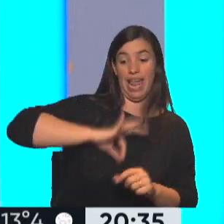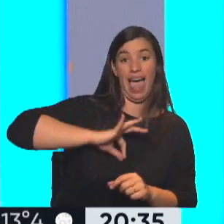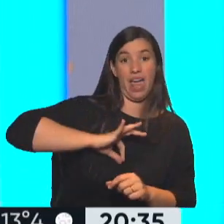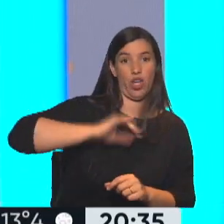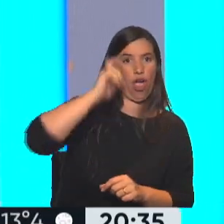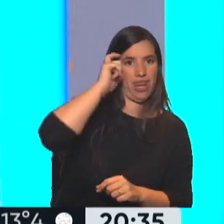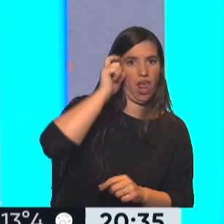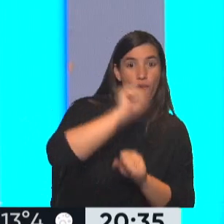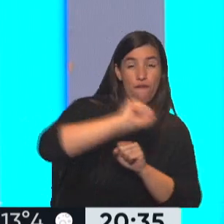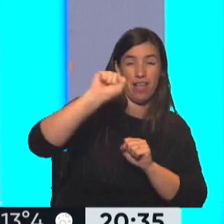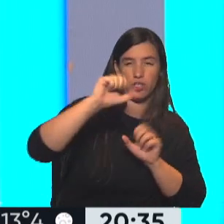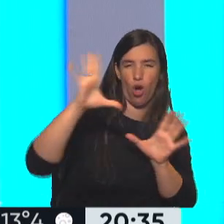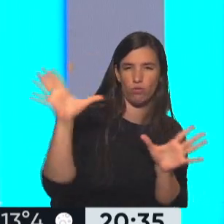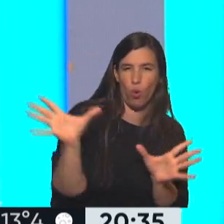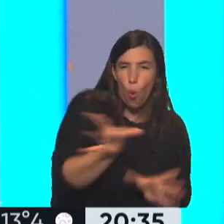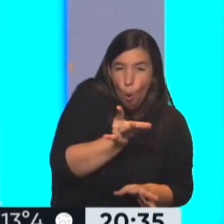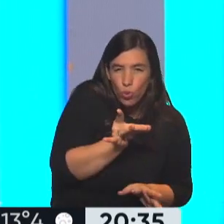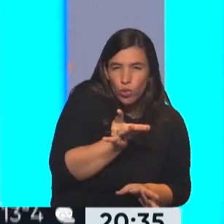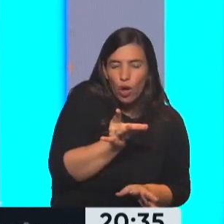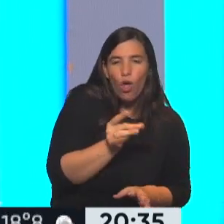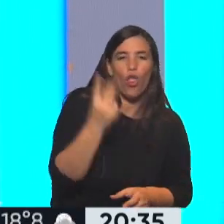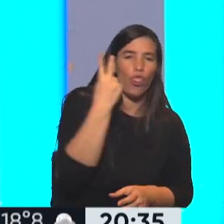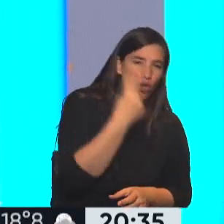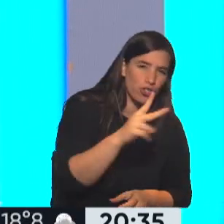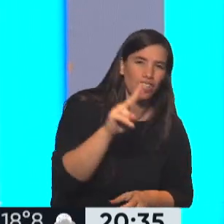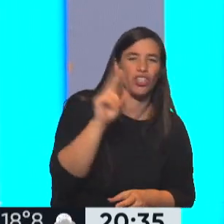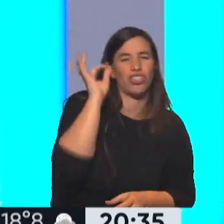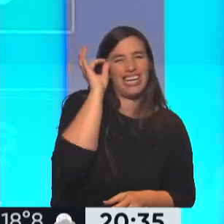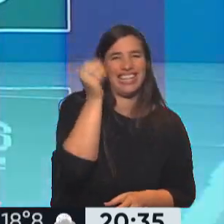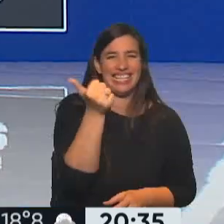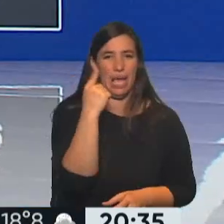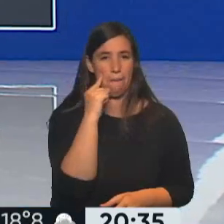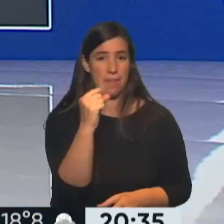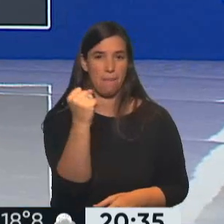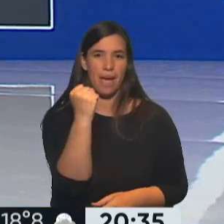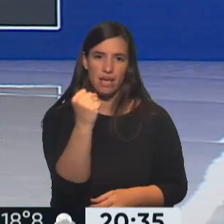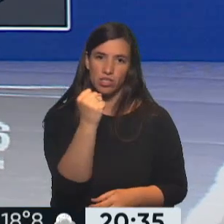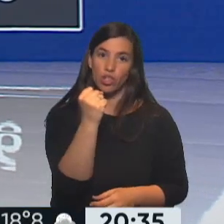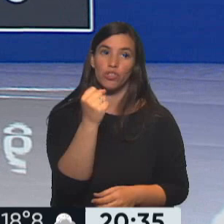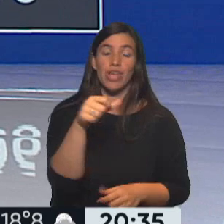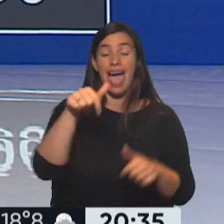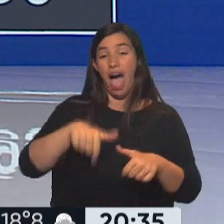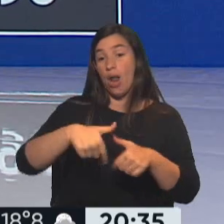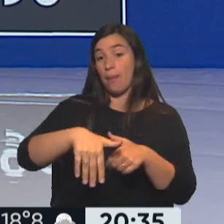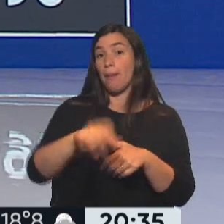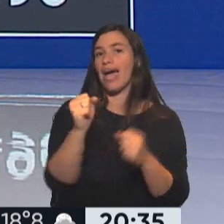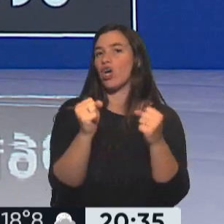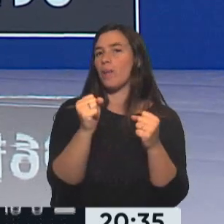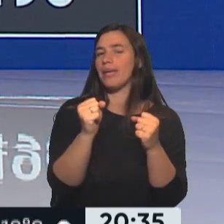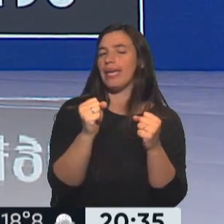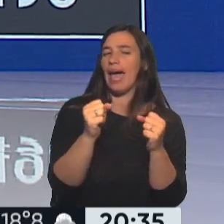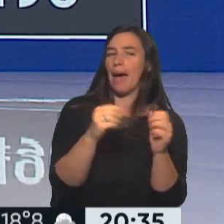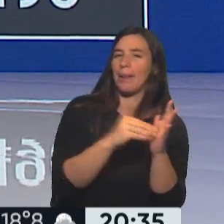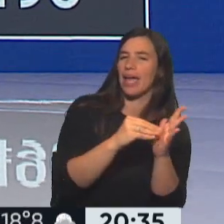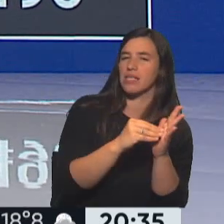te da un salario de cerca de 236.000 pesos, que aún si lo vemos con los precios que estamos teniendo en la economía, sigue siendo muy